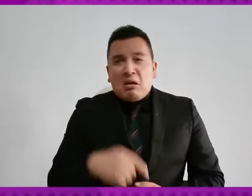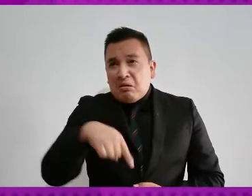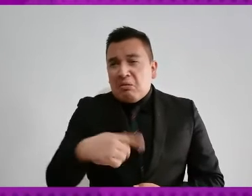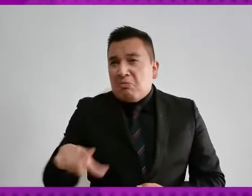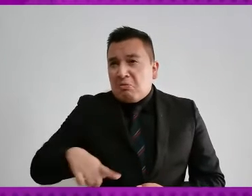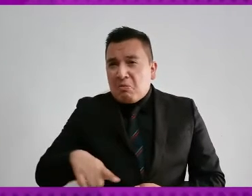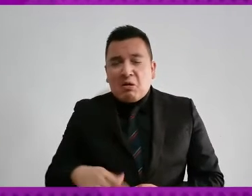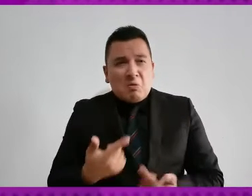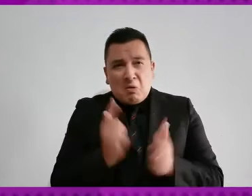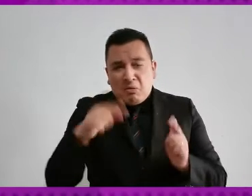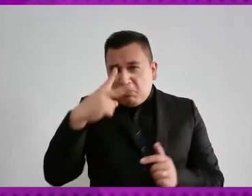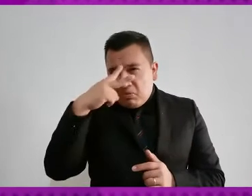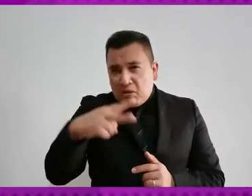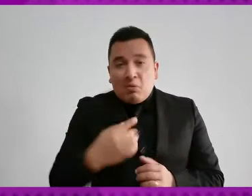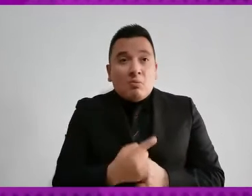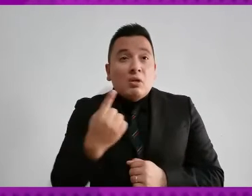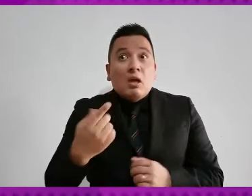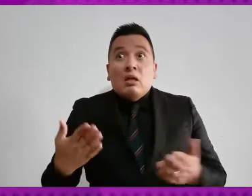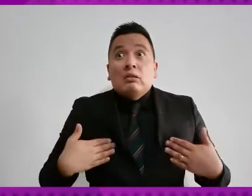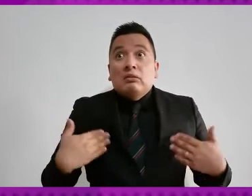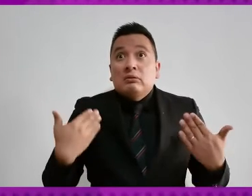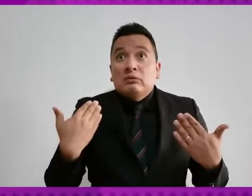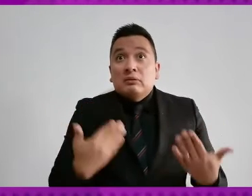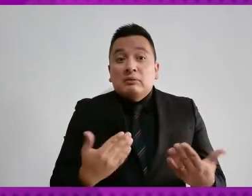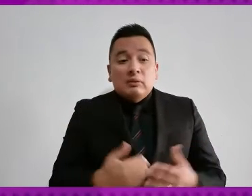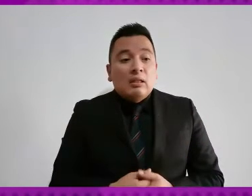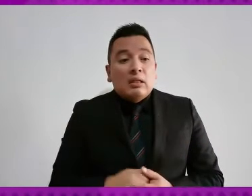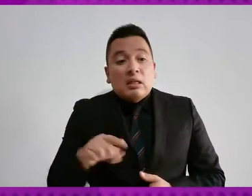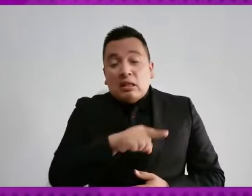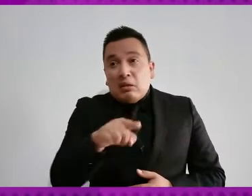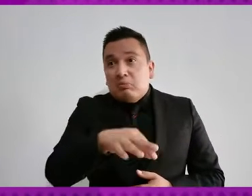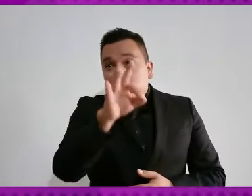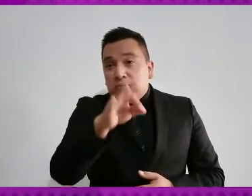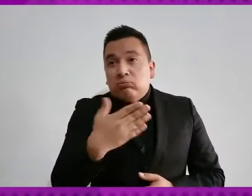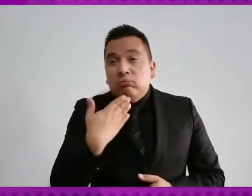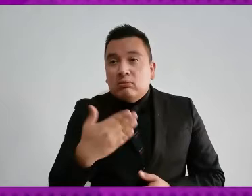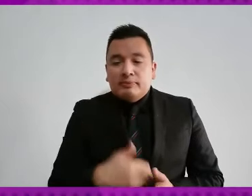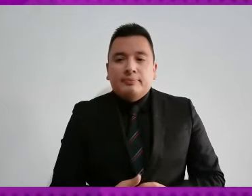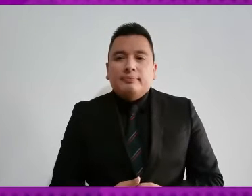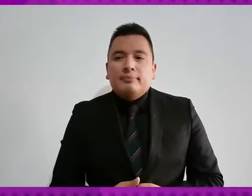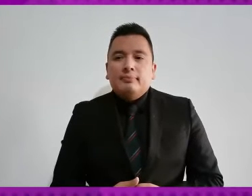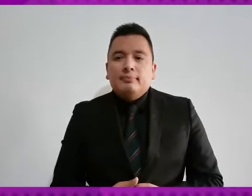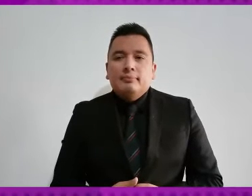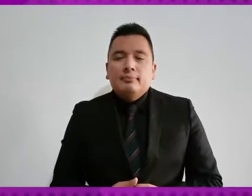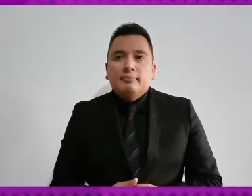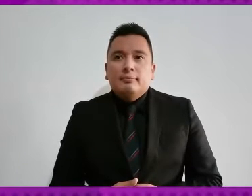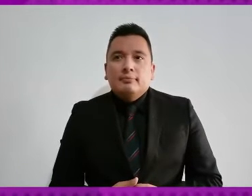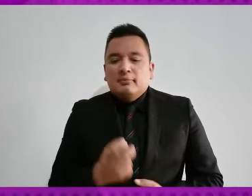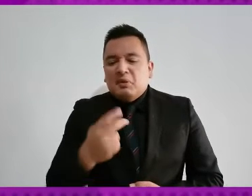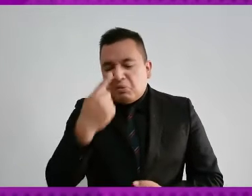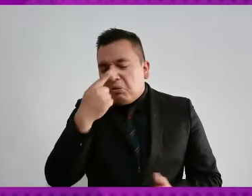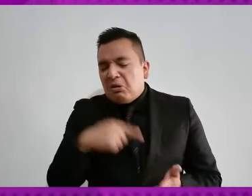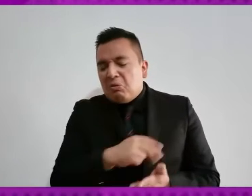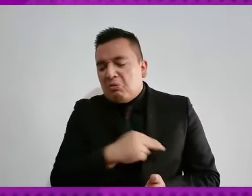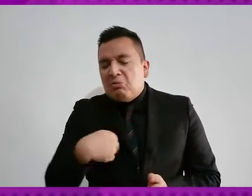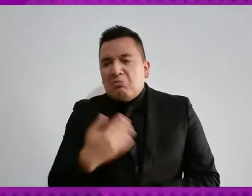país, porque le da legitimidad a aquellos y aquellos que son elegidos. Y en este sentido, insisto, creo que debemos de